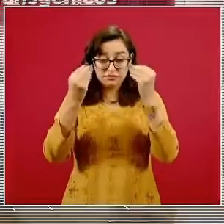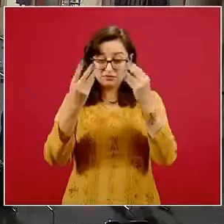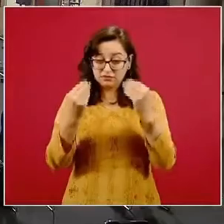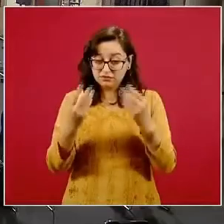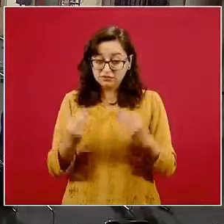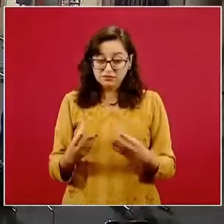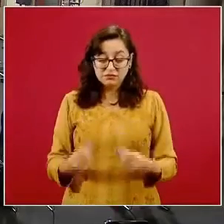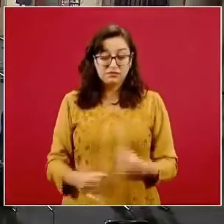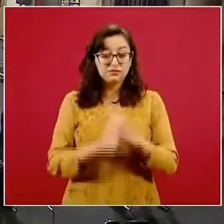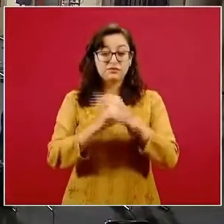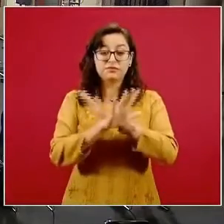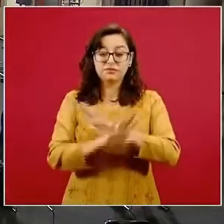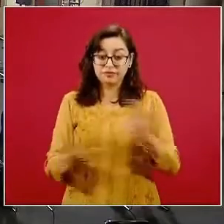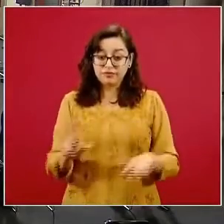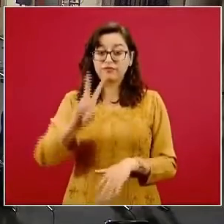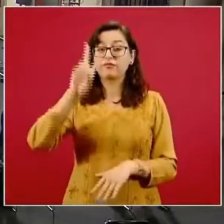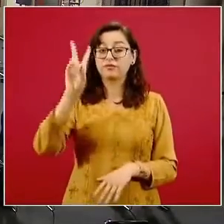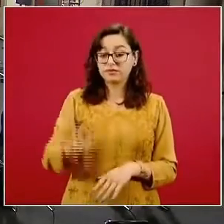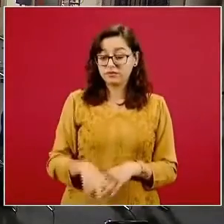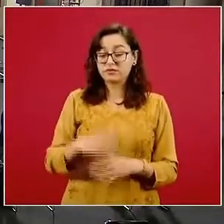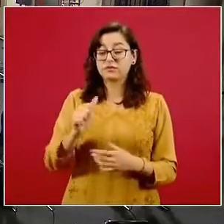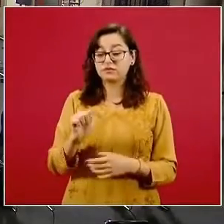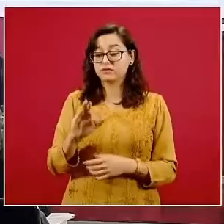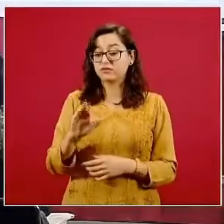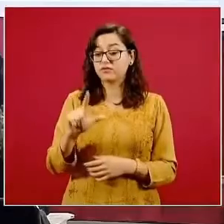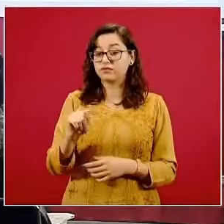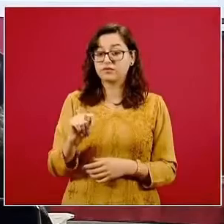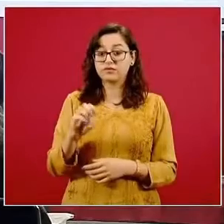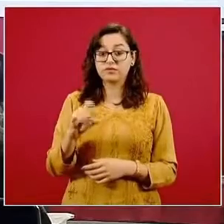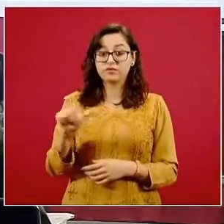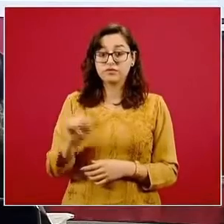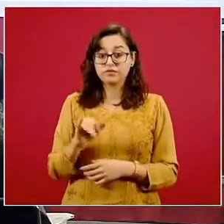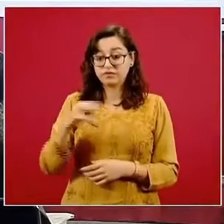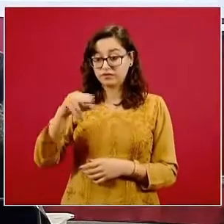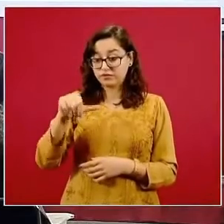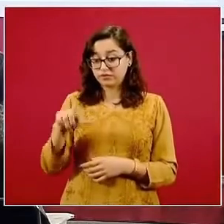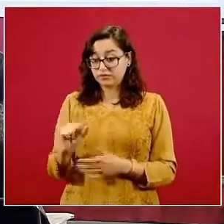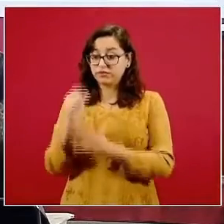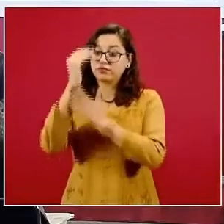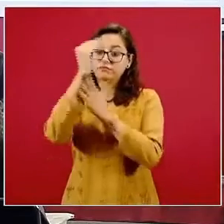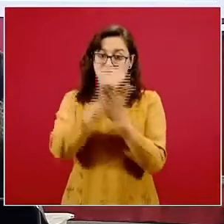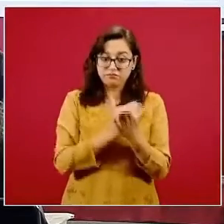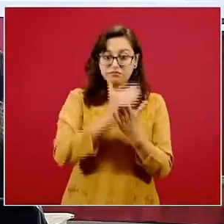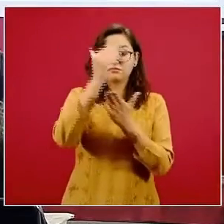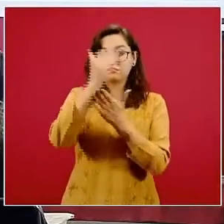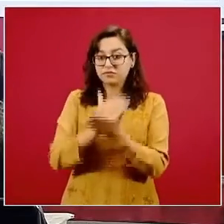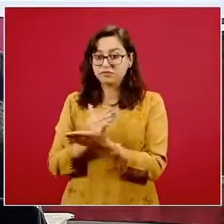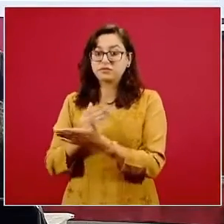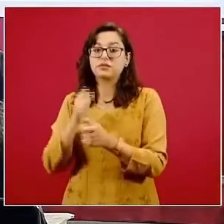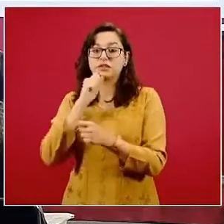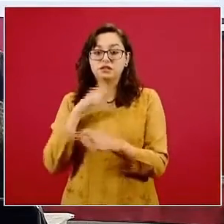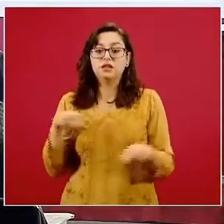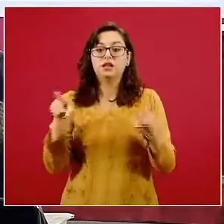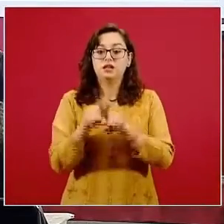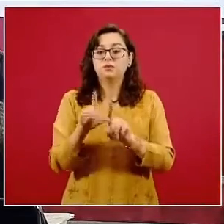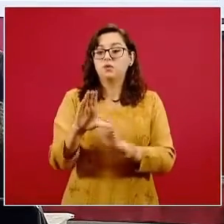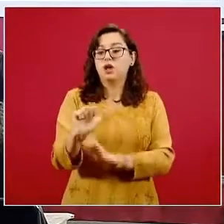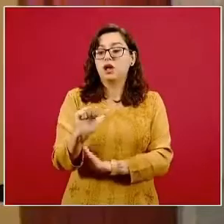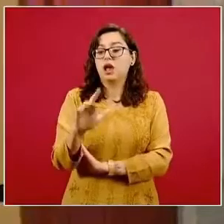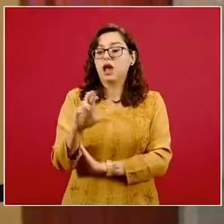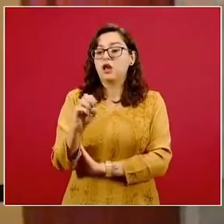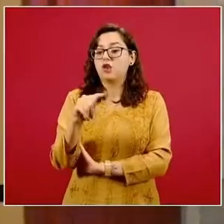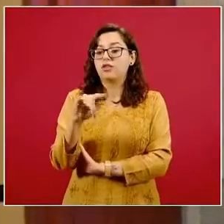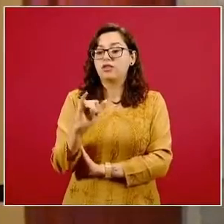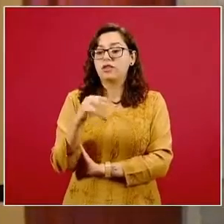esta baja presencia de aflatoxinas, que es otro tóxico, a la presencia, por ejemplo, de carotenoides, de la